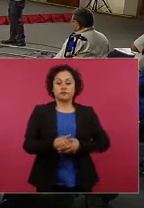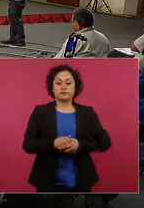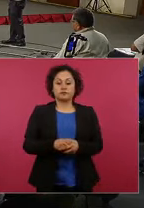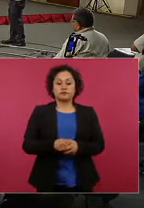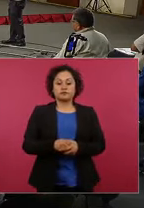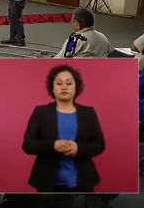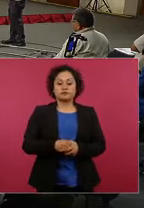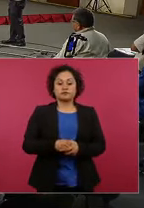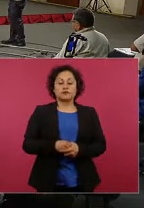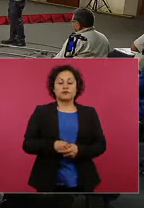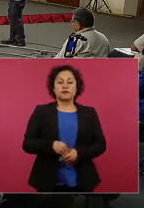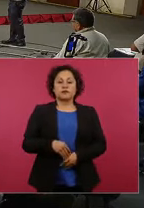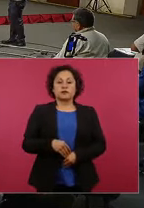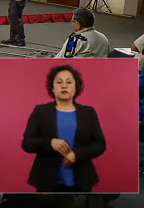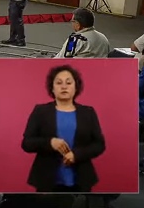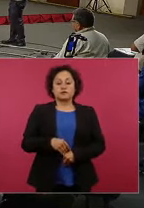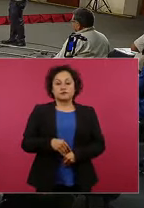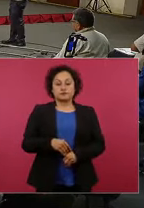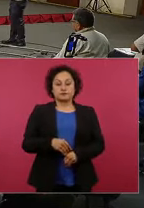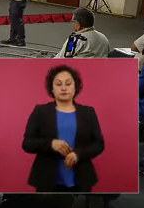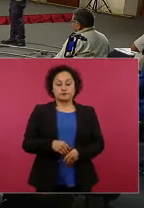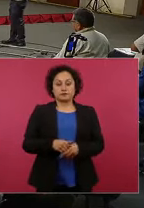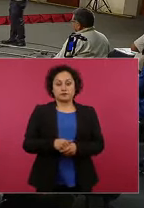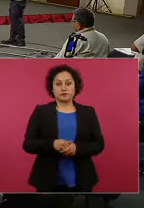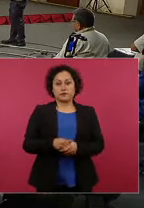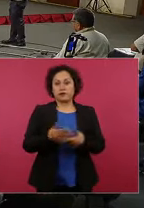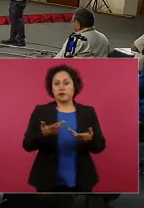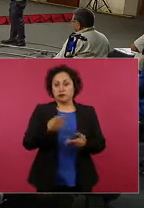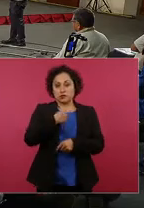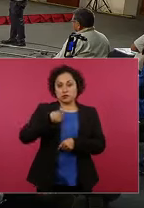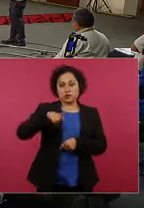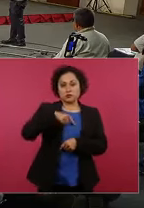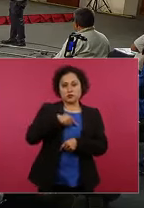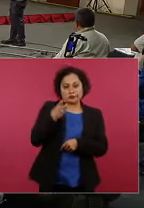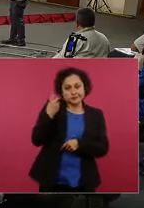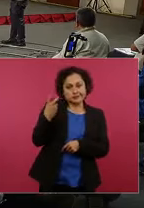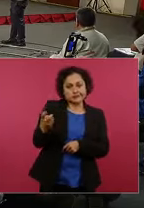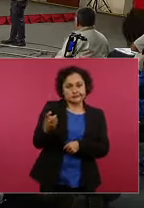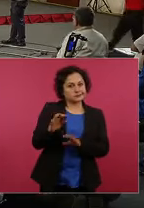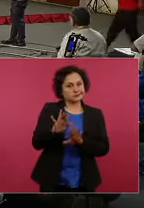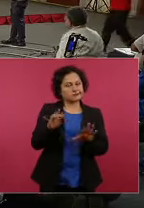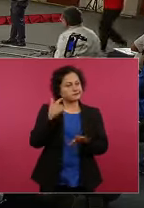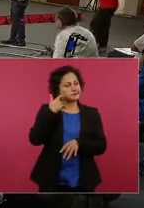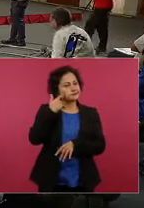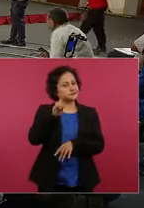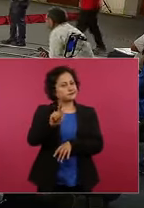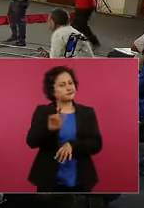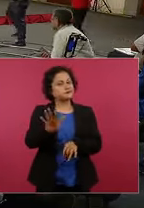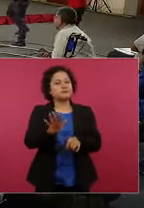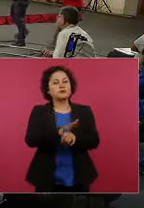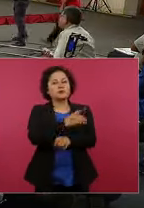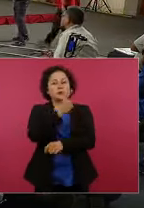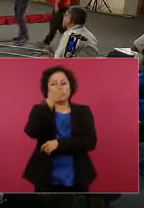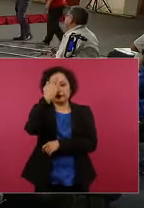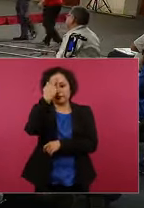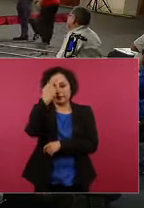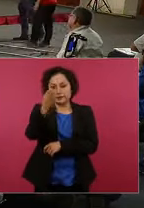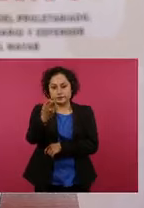nosotros no queremos eso, porque el petróleo